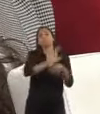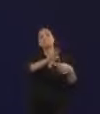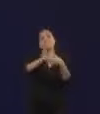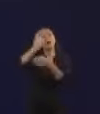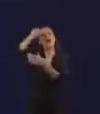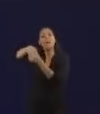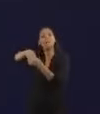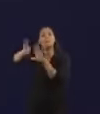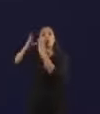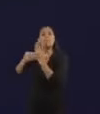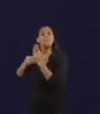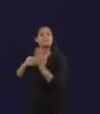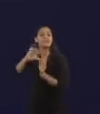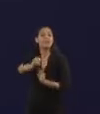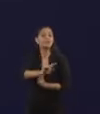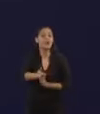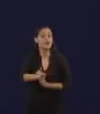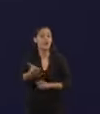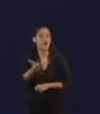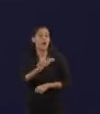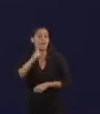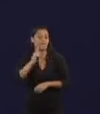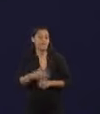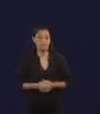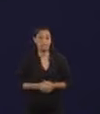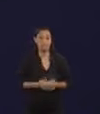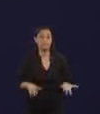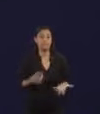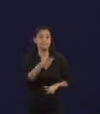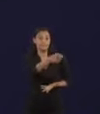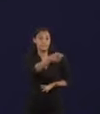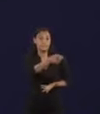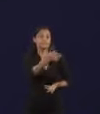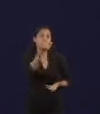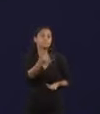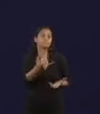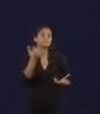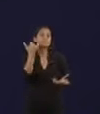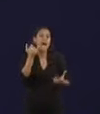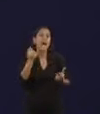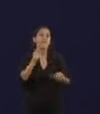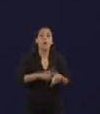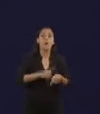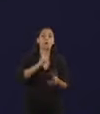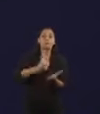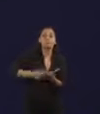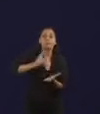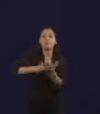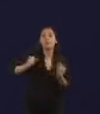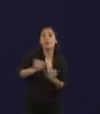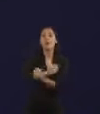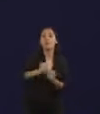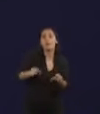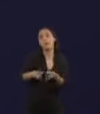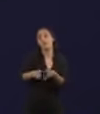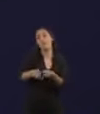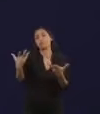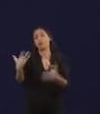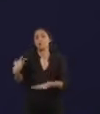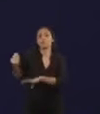gracias Bueno eso eh Por supuesto que habrá las definiciones entiendo que van a estar cuando el presidente regrese de viaje